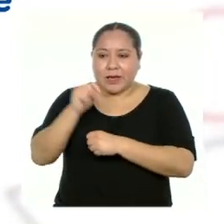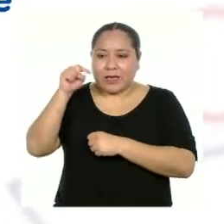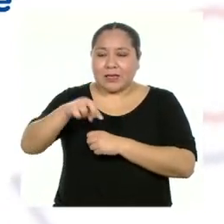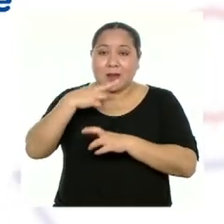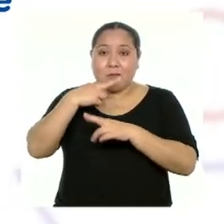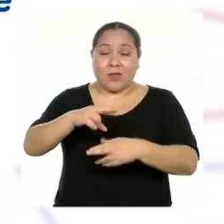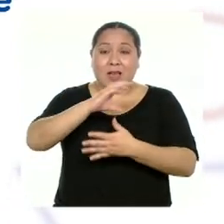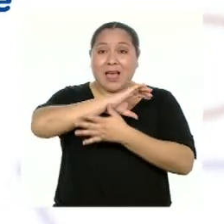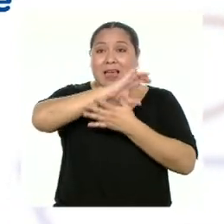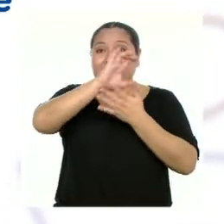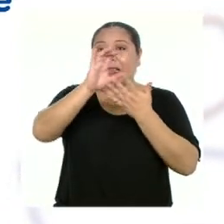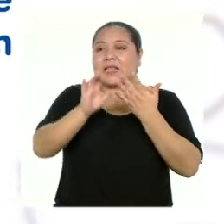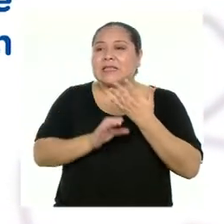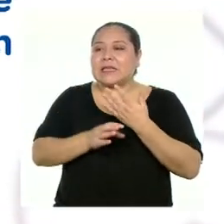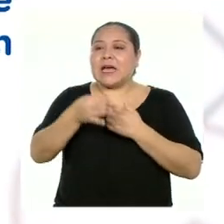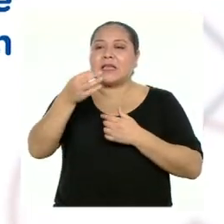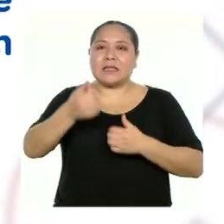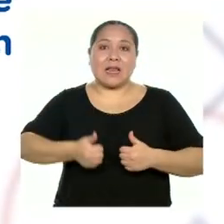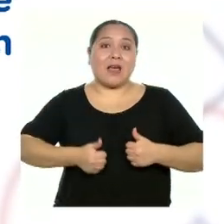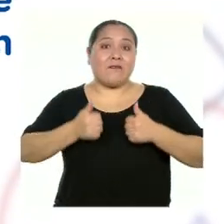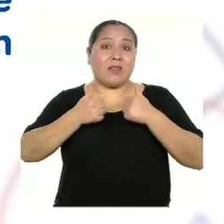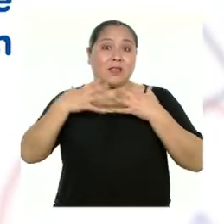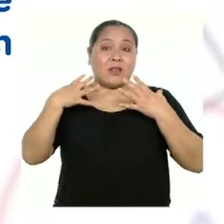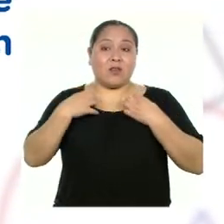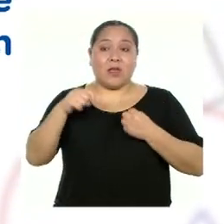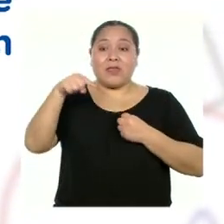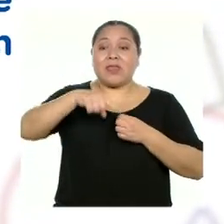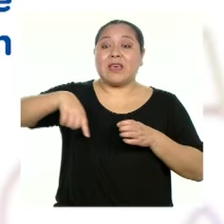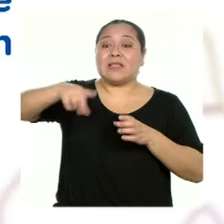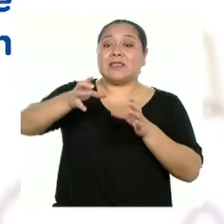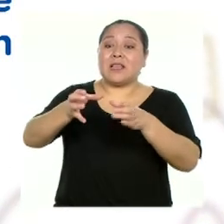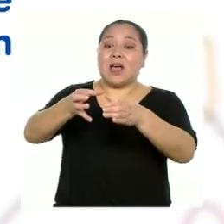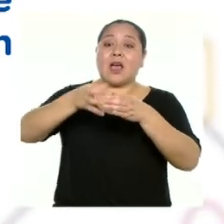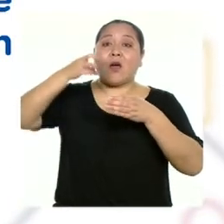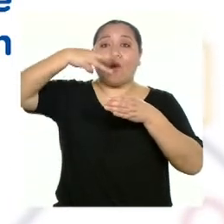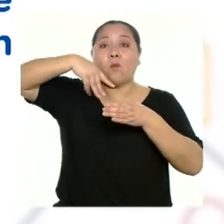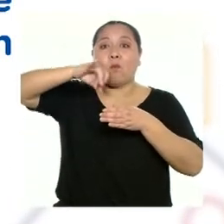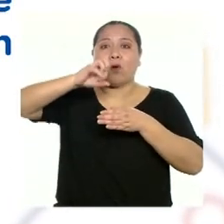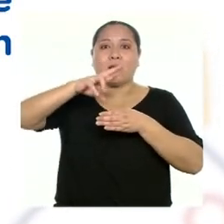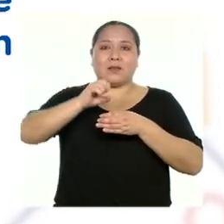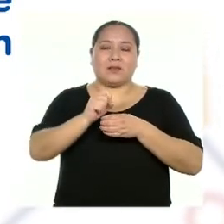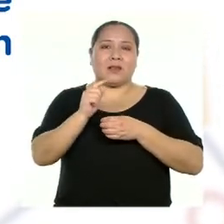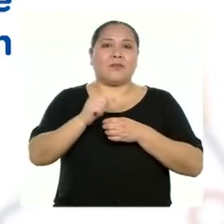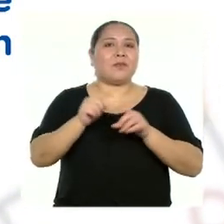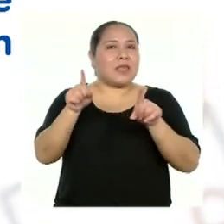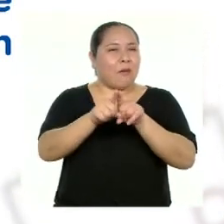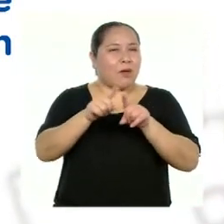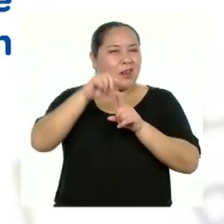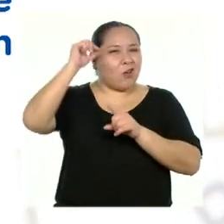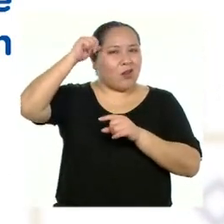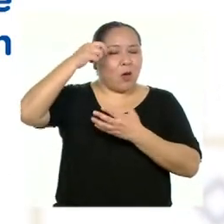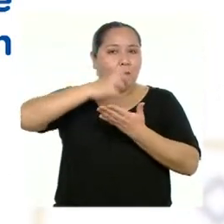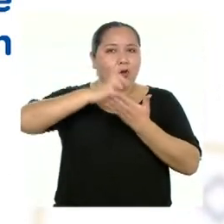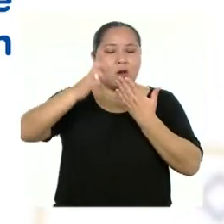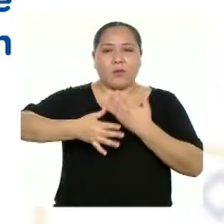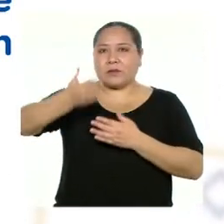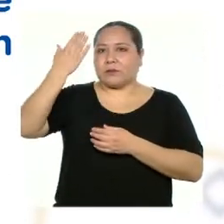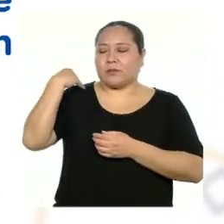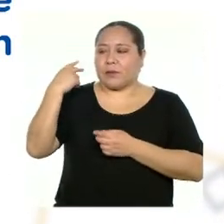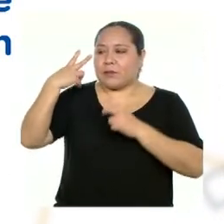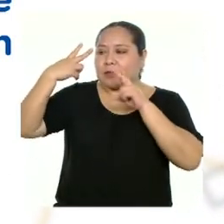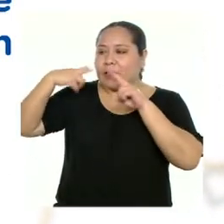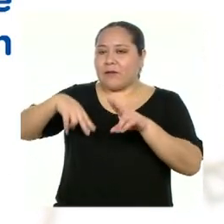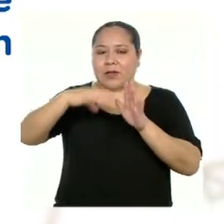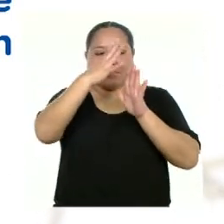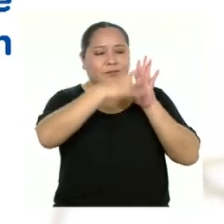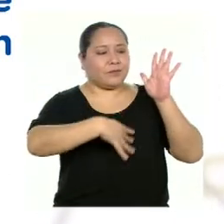la vida saludable de la población en estudio. Para ello, recordaremos programas anteriores. Vamos a observar